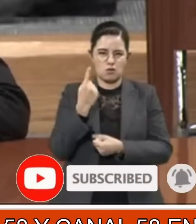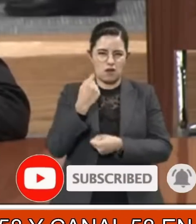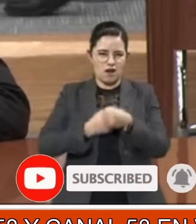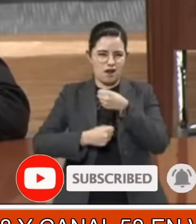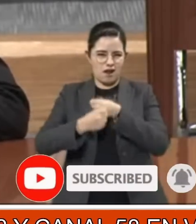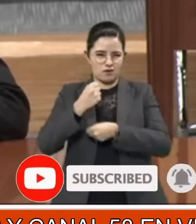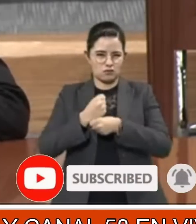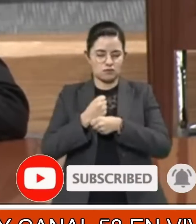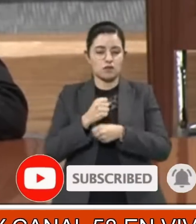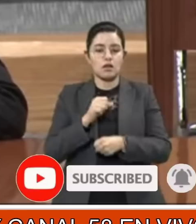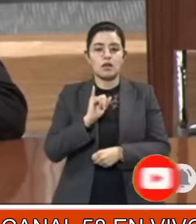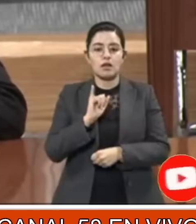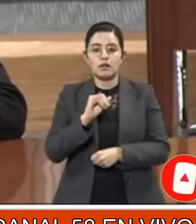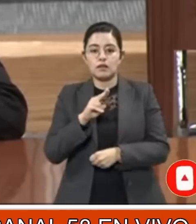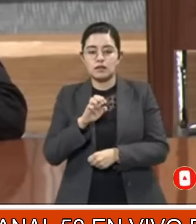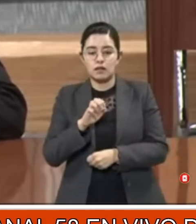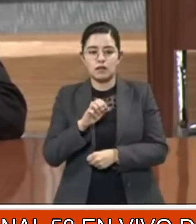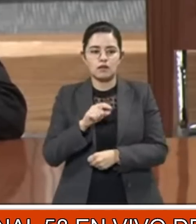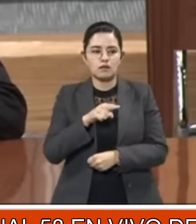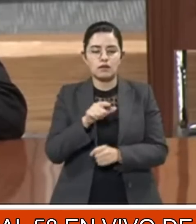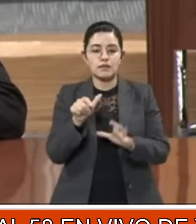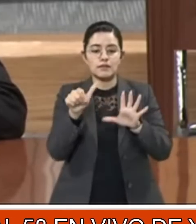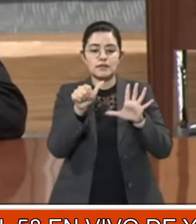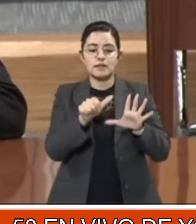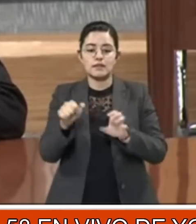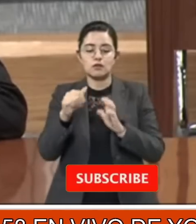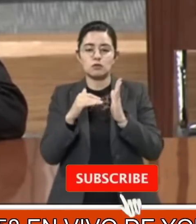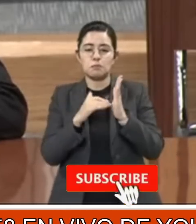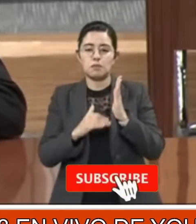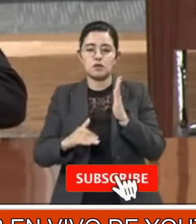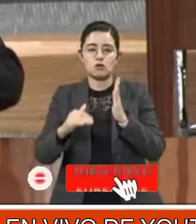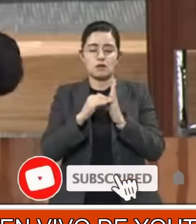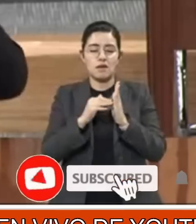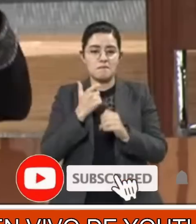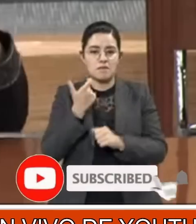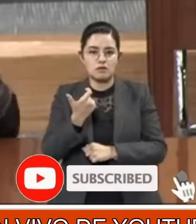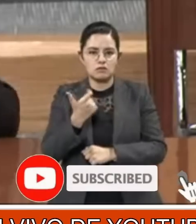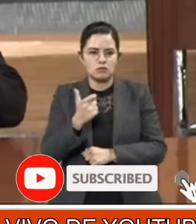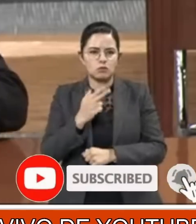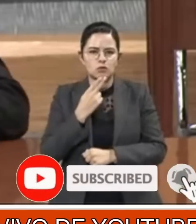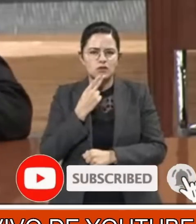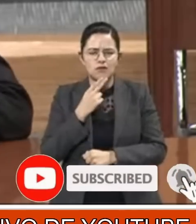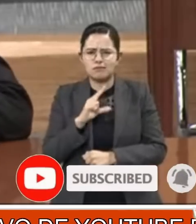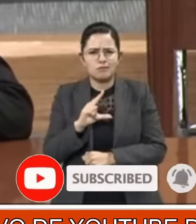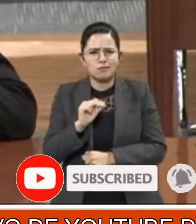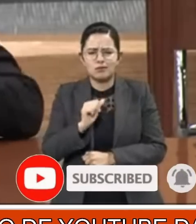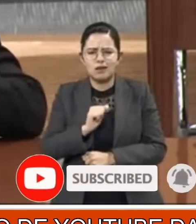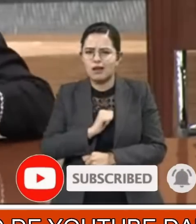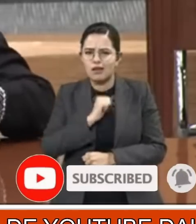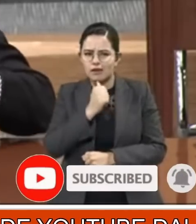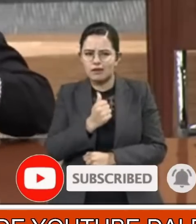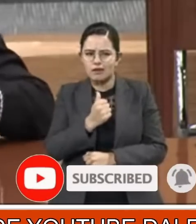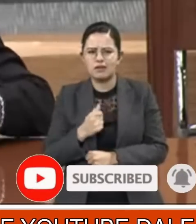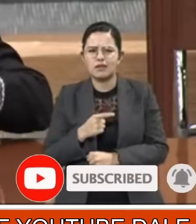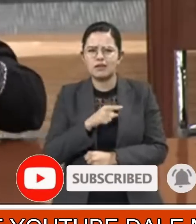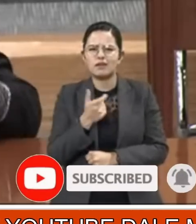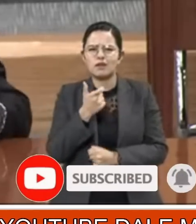de 5,000 millones de pesos. Y en vez de devolverlo a la tesorería como marca la ley,